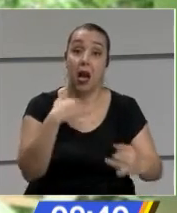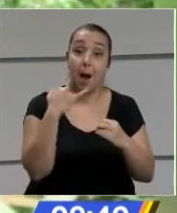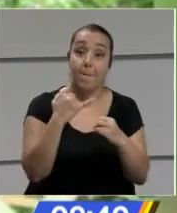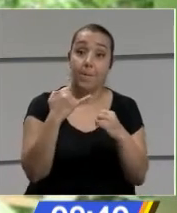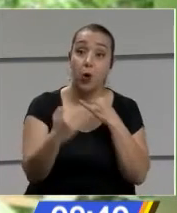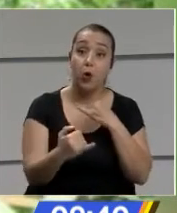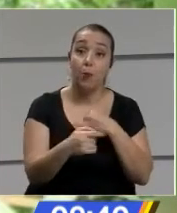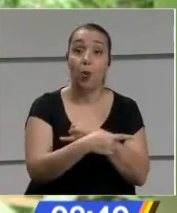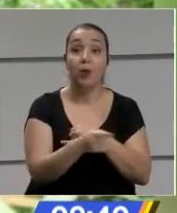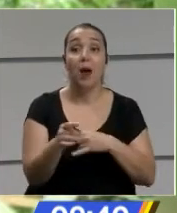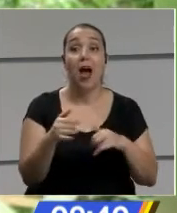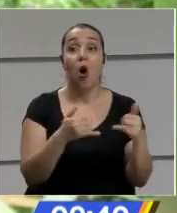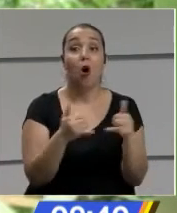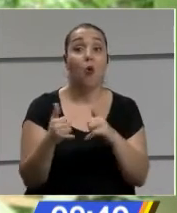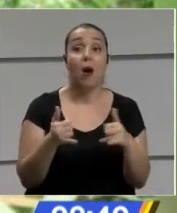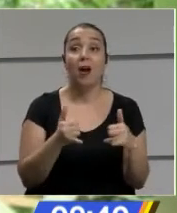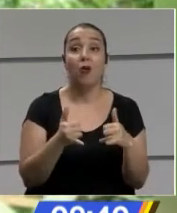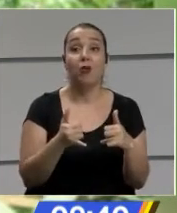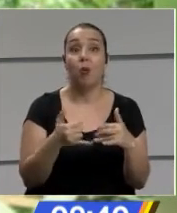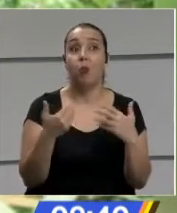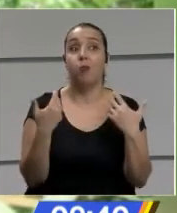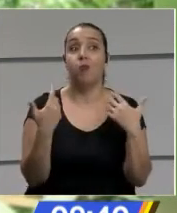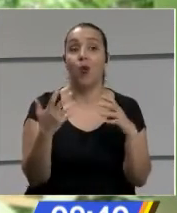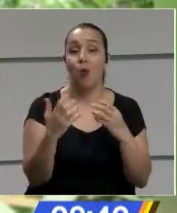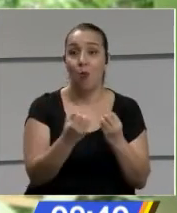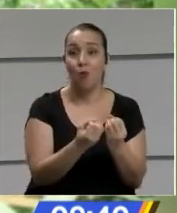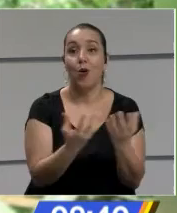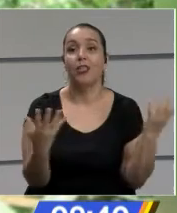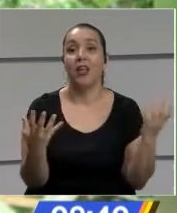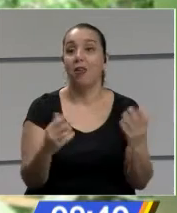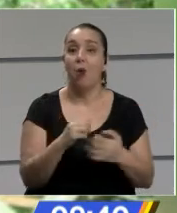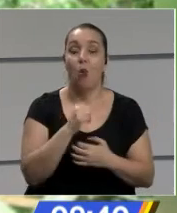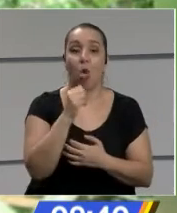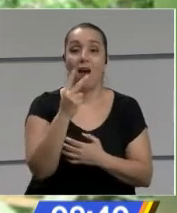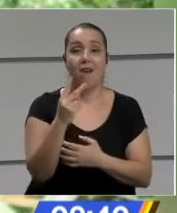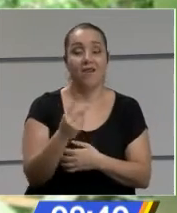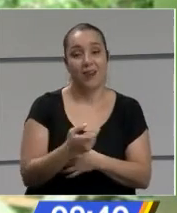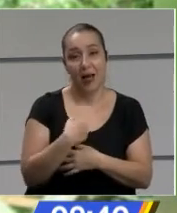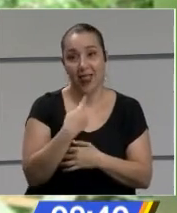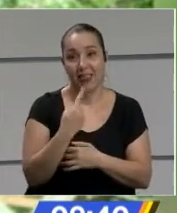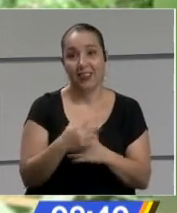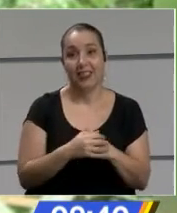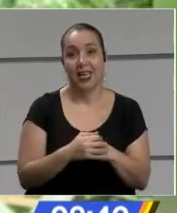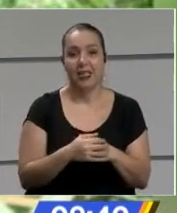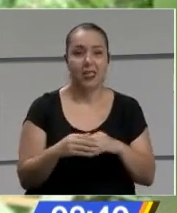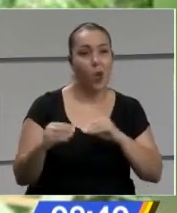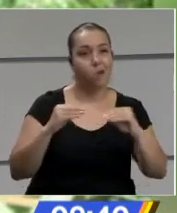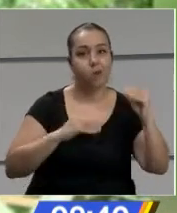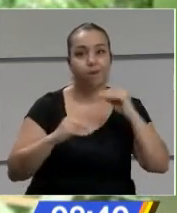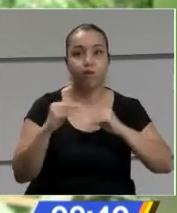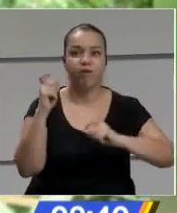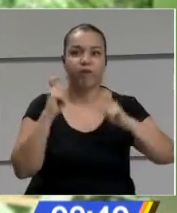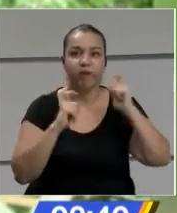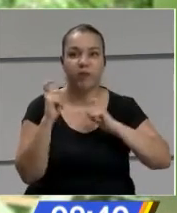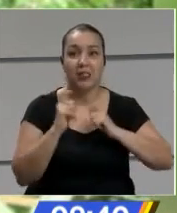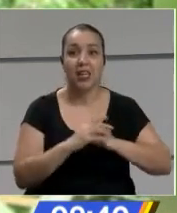tenemos uno de los juegos más populares de comunicación no verbal. ¿Cuál es? Las charadas mímicas. Yo